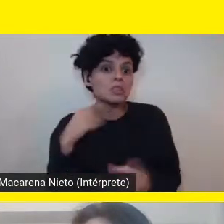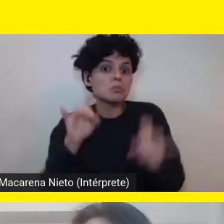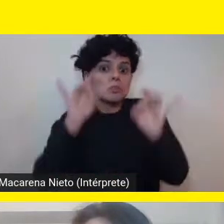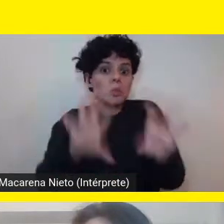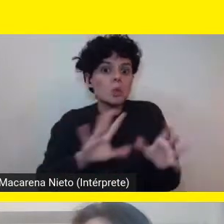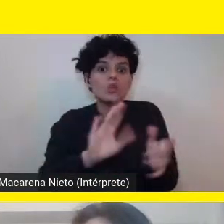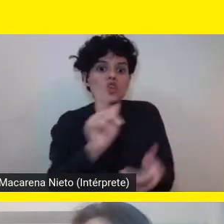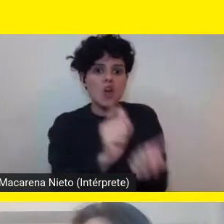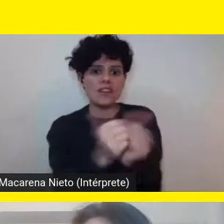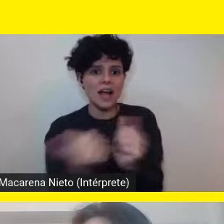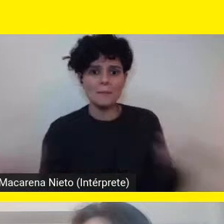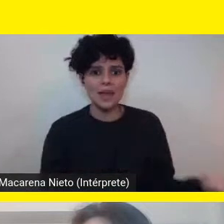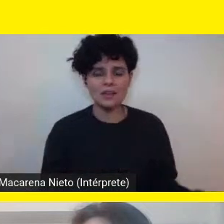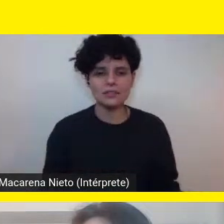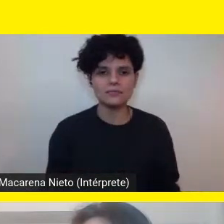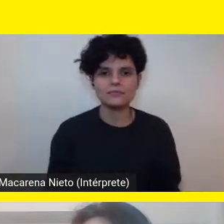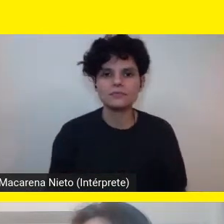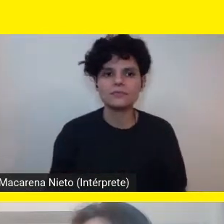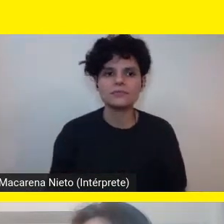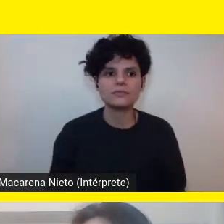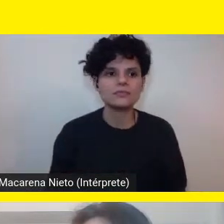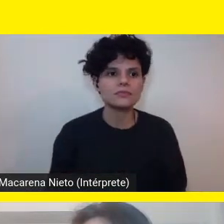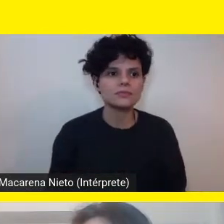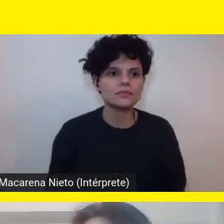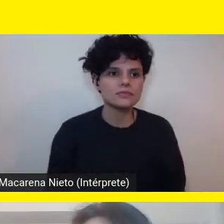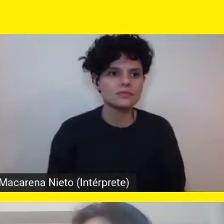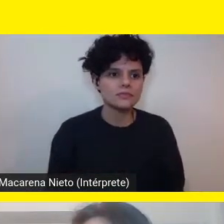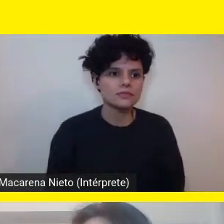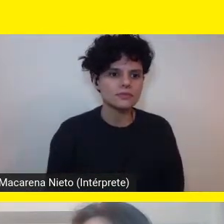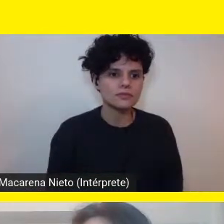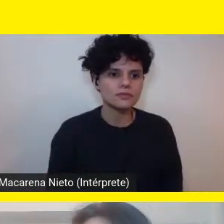Muchas gracias, Francisco.